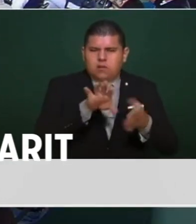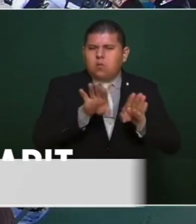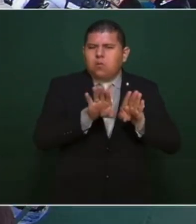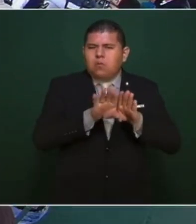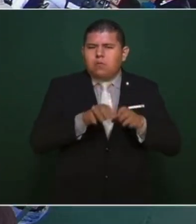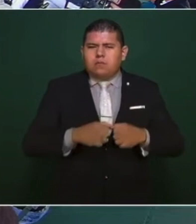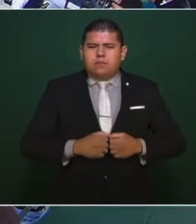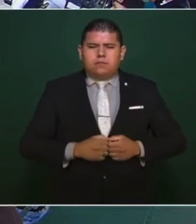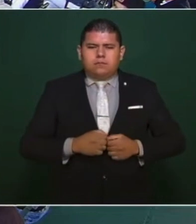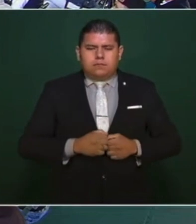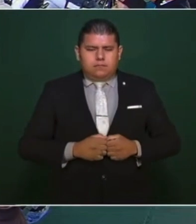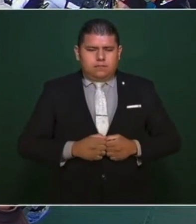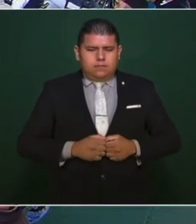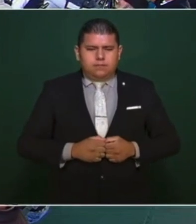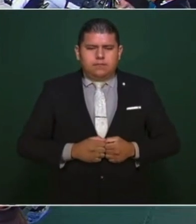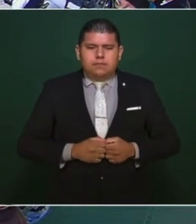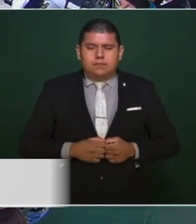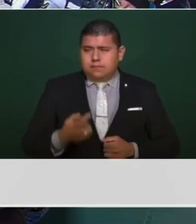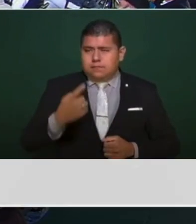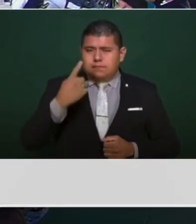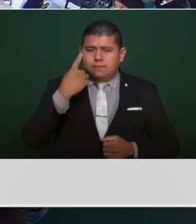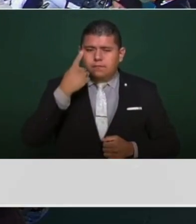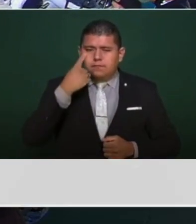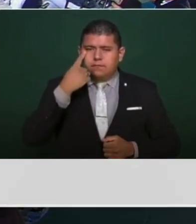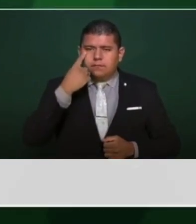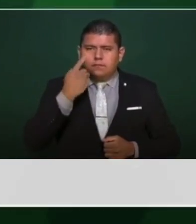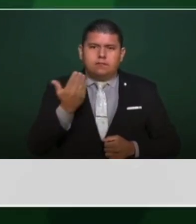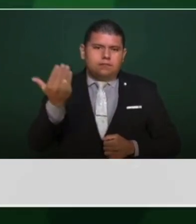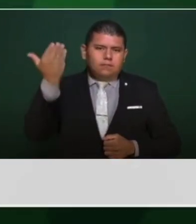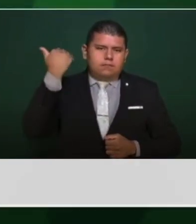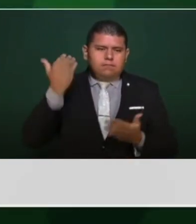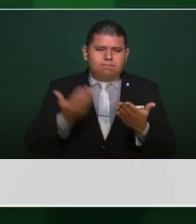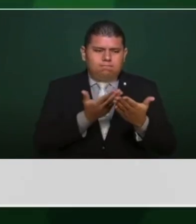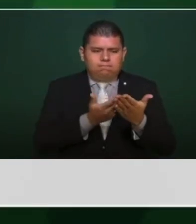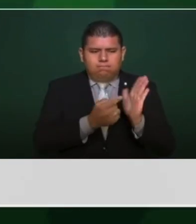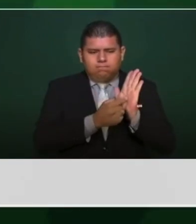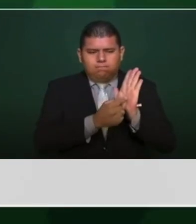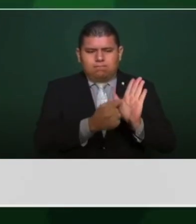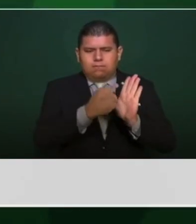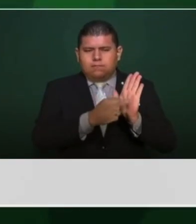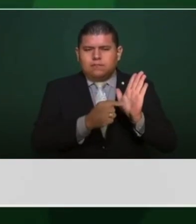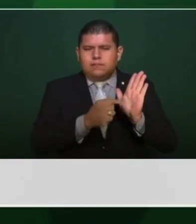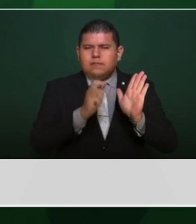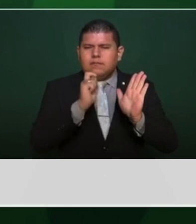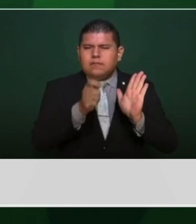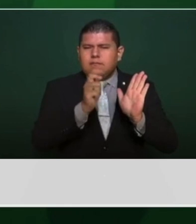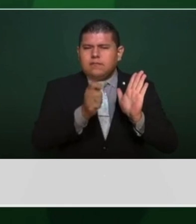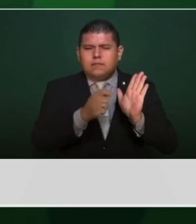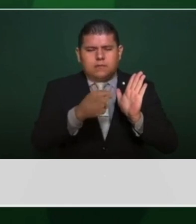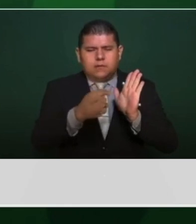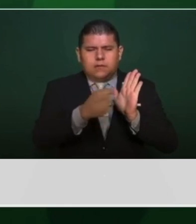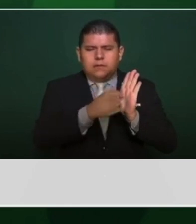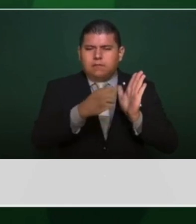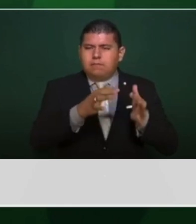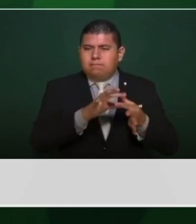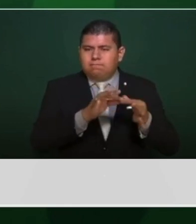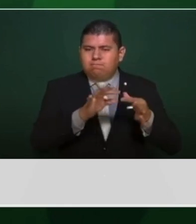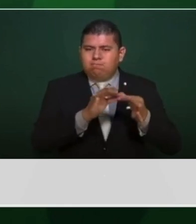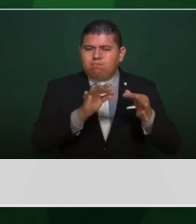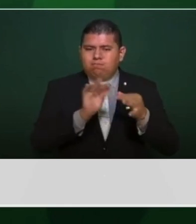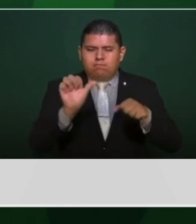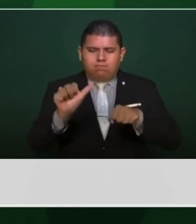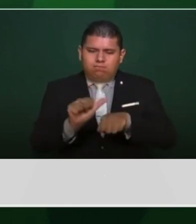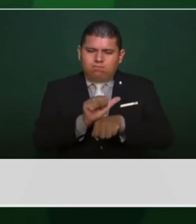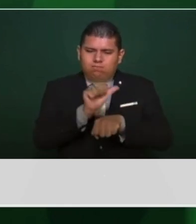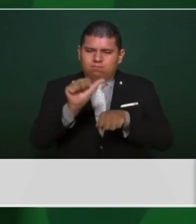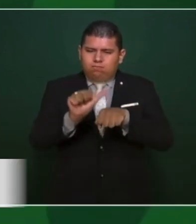se emitió un acuerdo para que se regularicen los